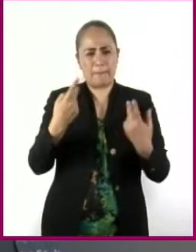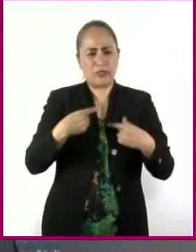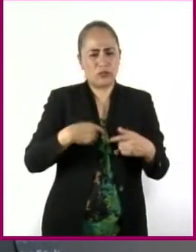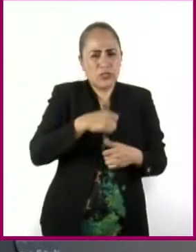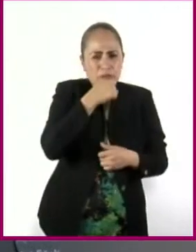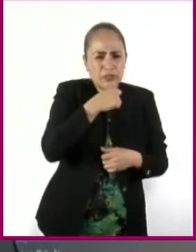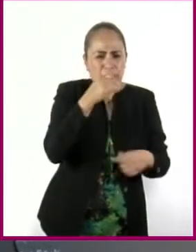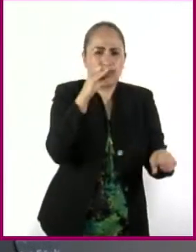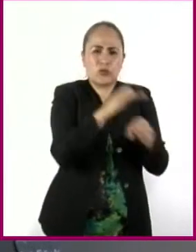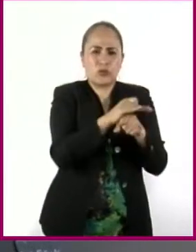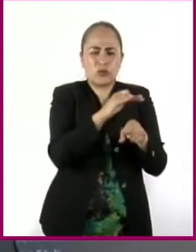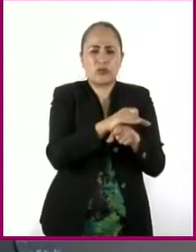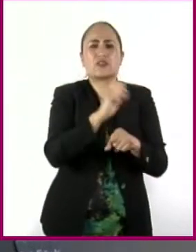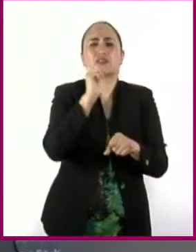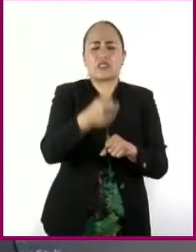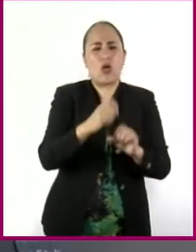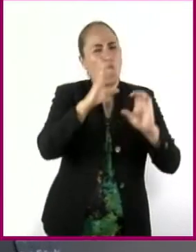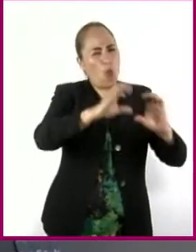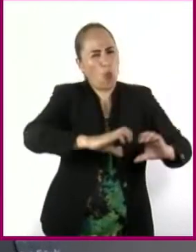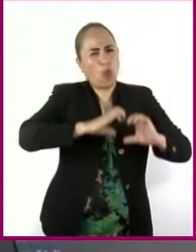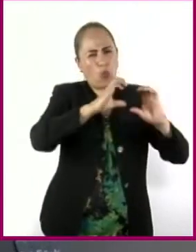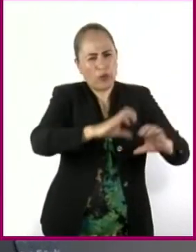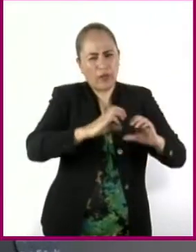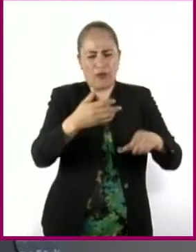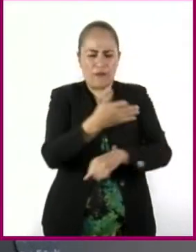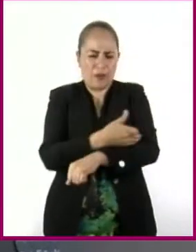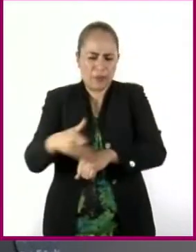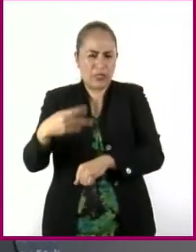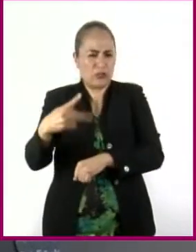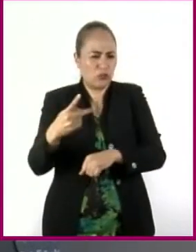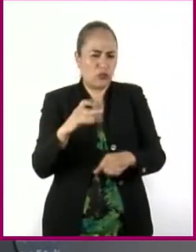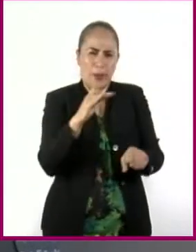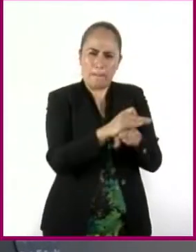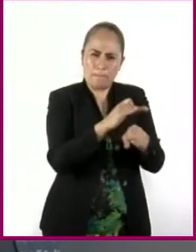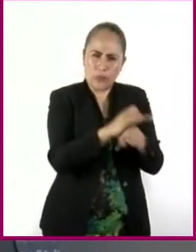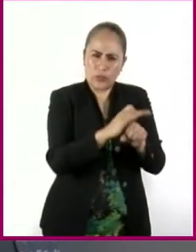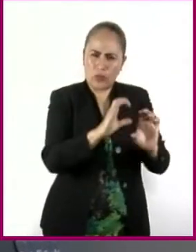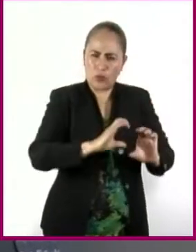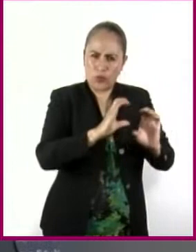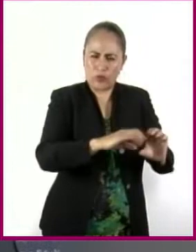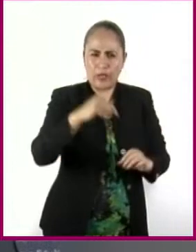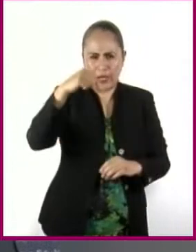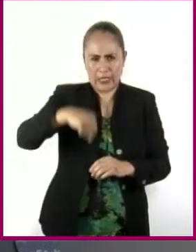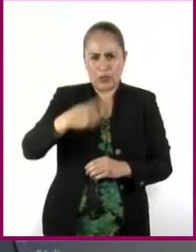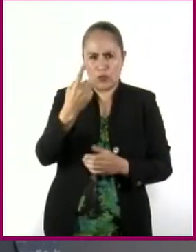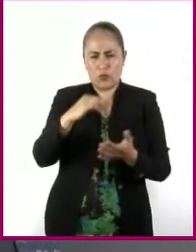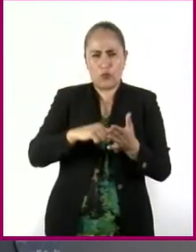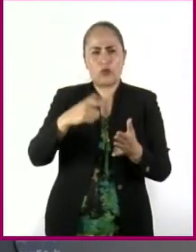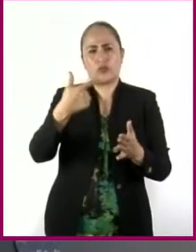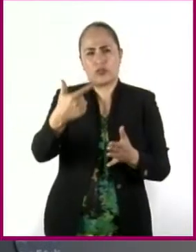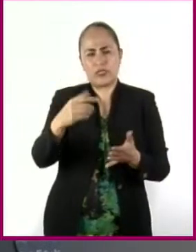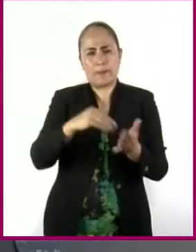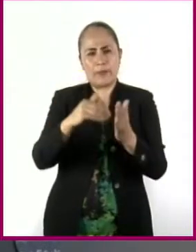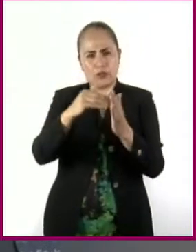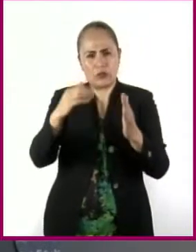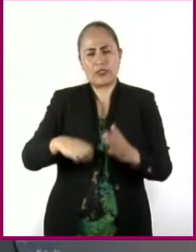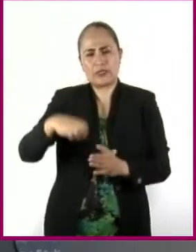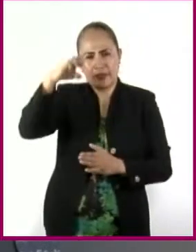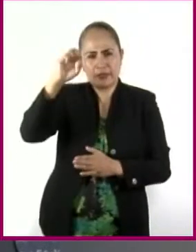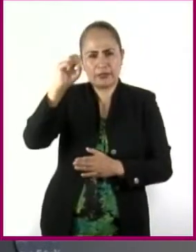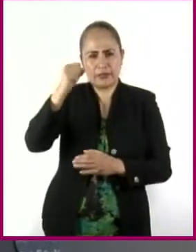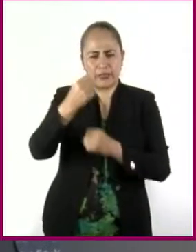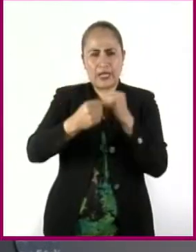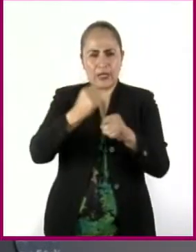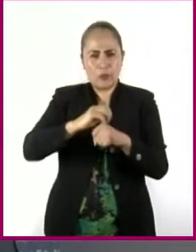mayores es disfrutar de los cuidados y la protección familiar. En nuestro país, 1.7 millones de personas de 60 años o más